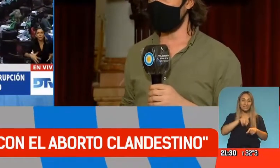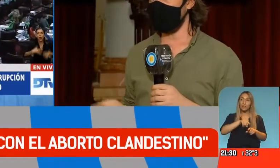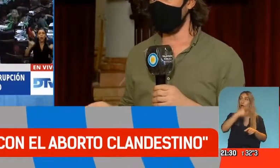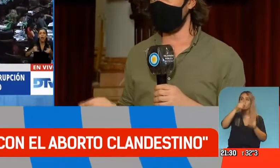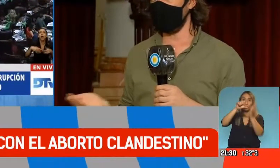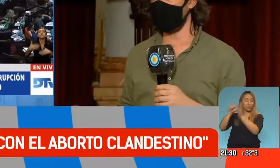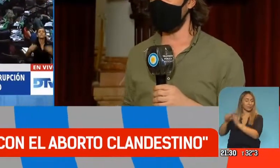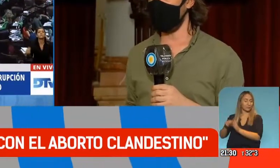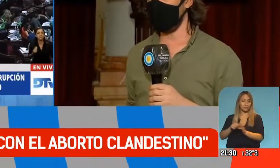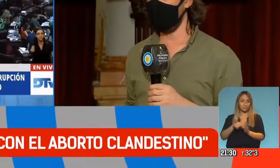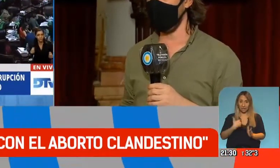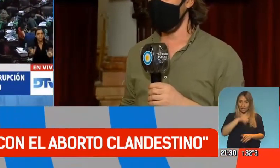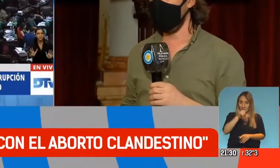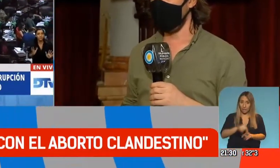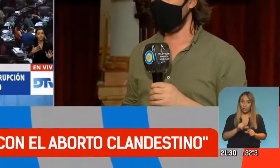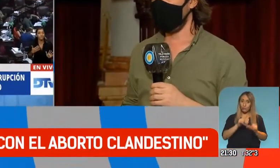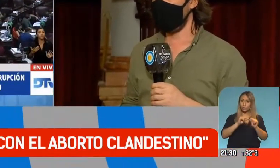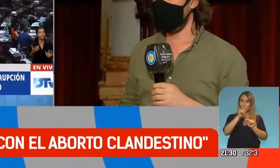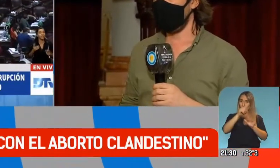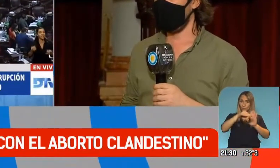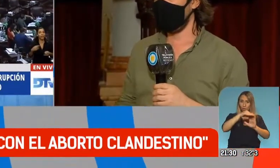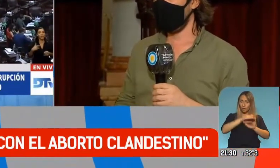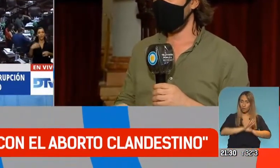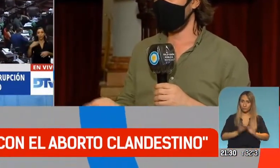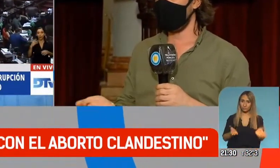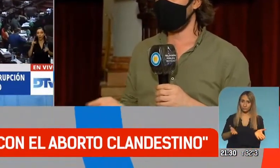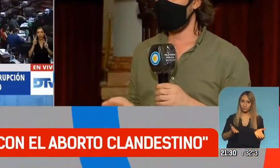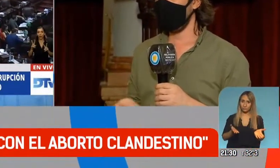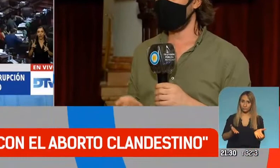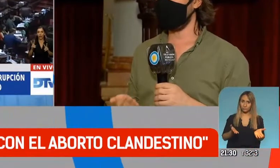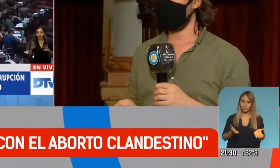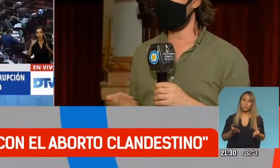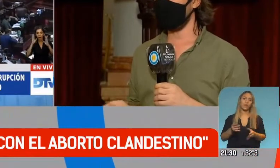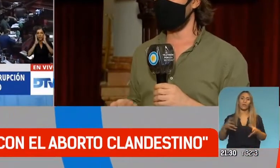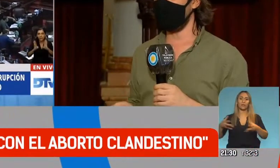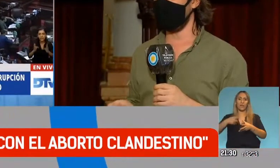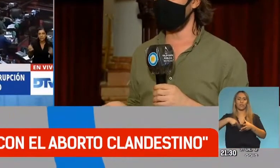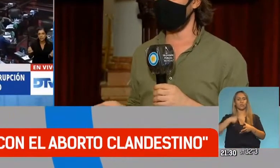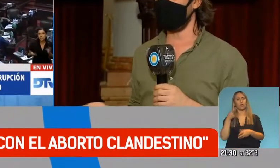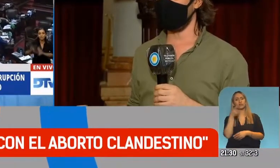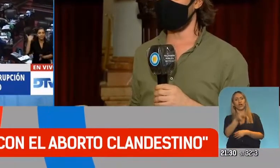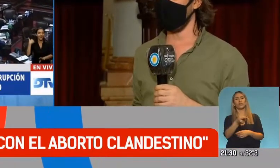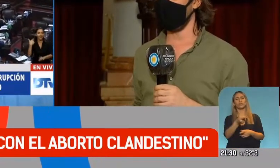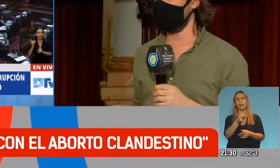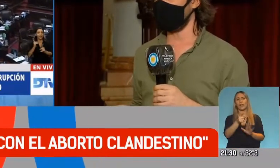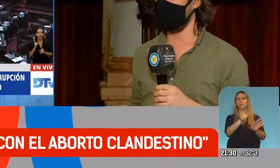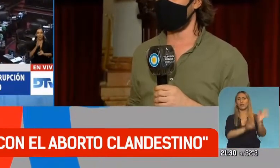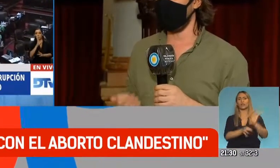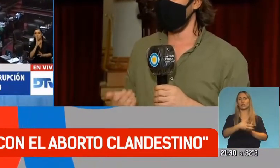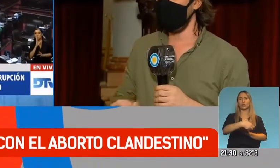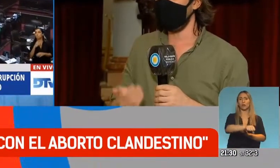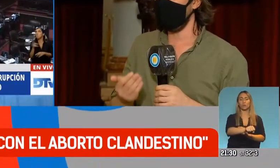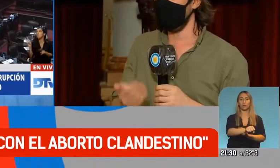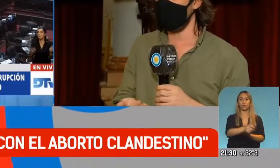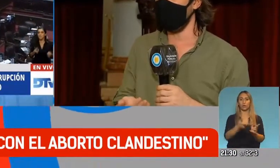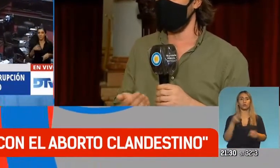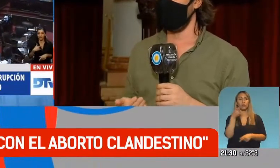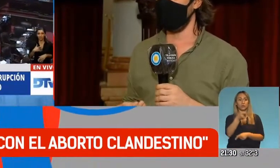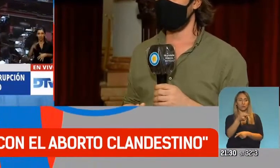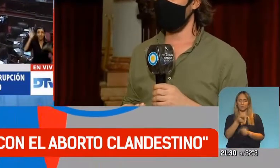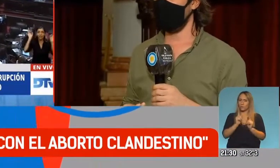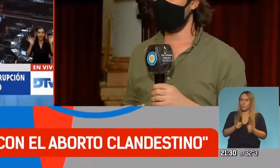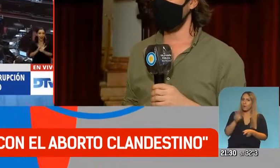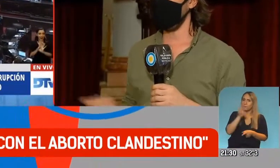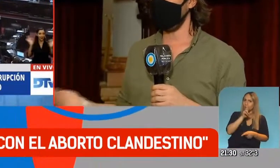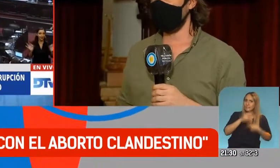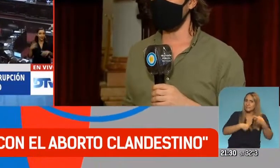aborto que esgrimen quienes se oponen no no después no hizo que esta práctica de cara de realizarse porque las mujeres siguen